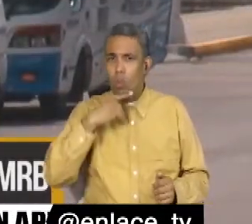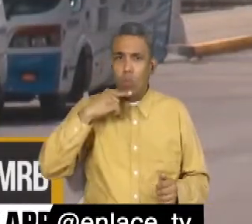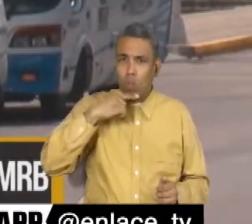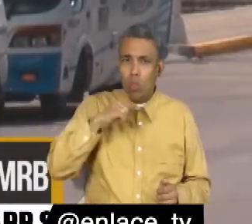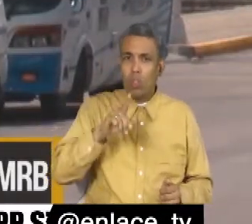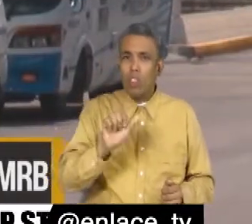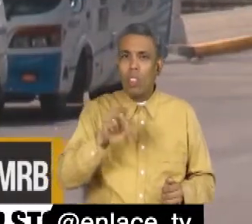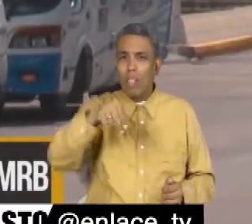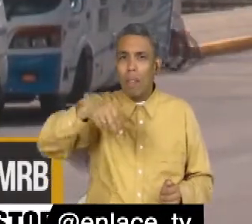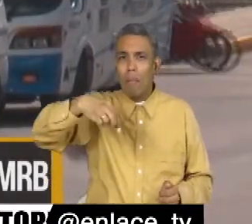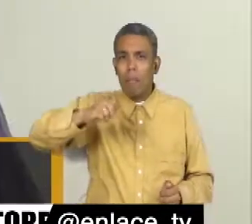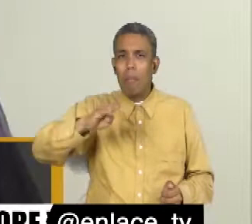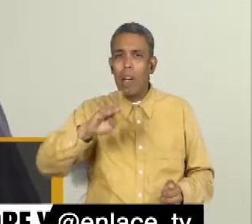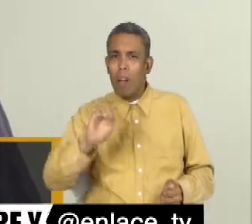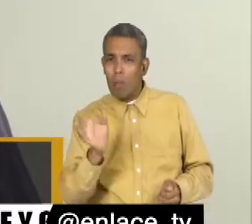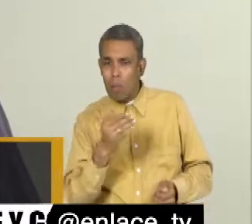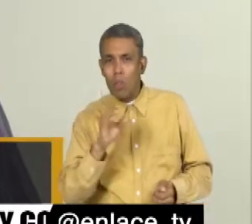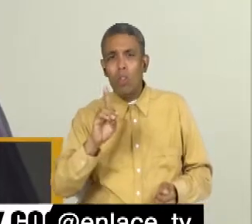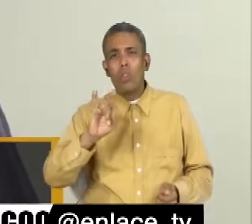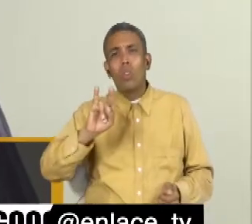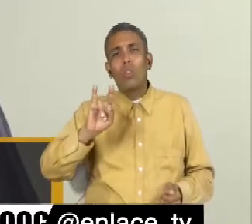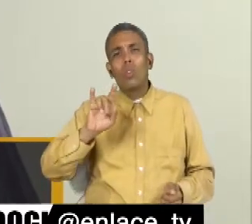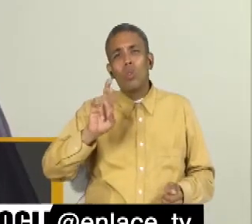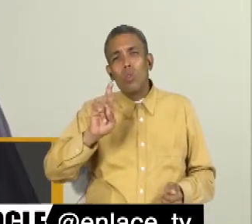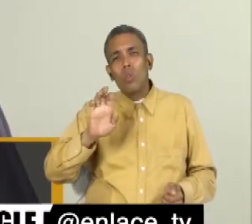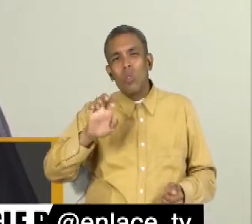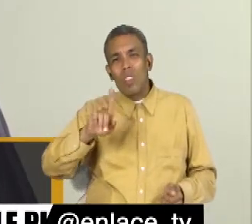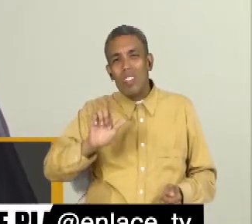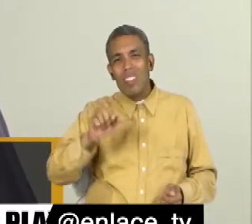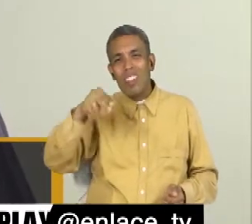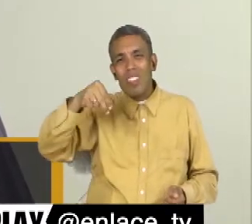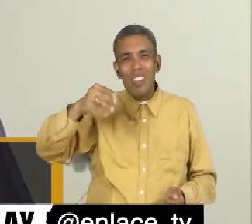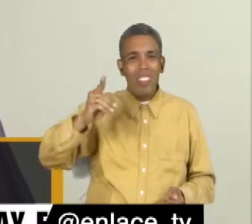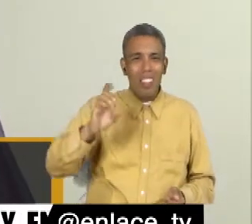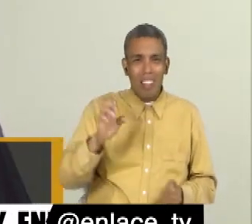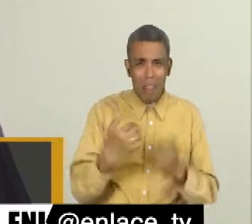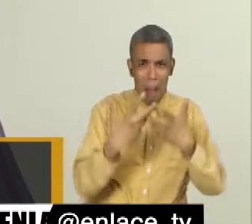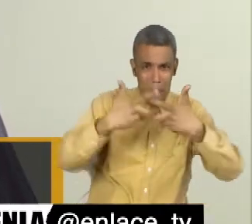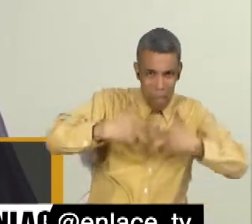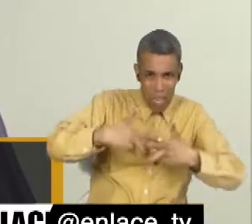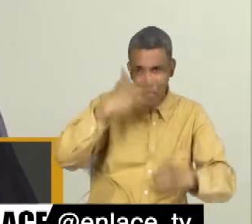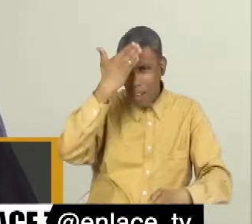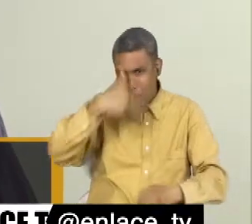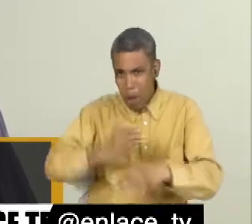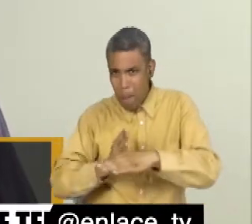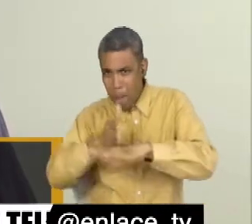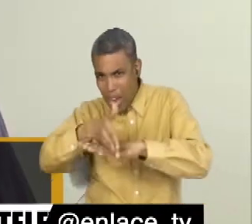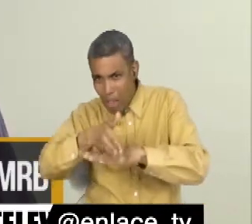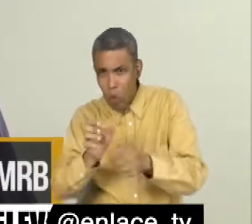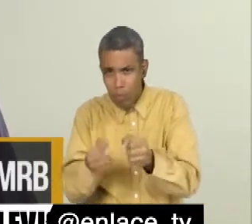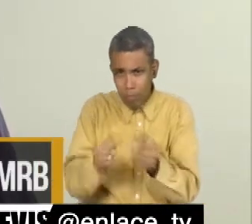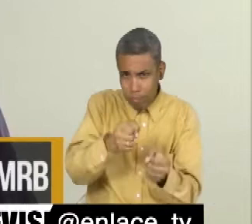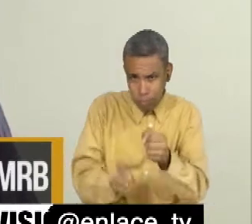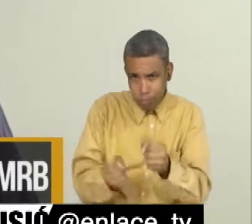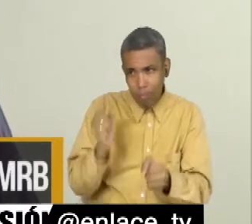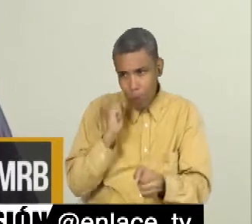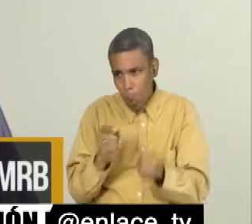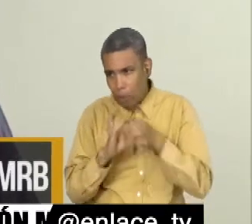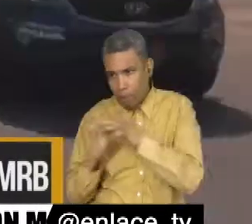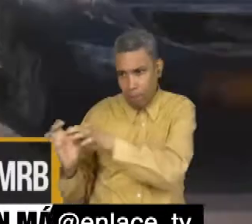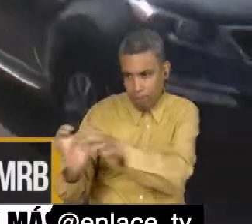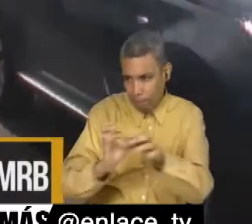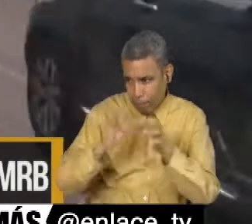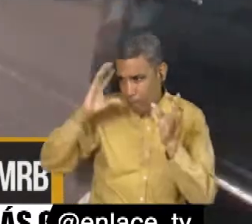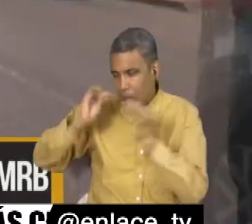Pablo, Turesandes, con todo el apoyo de todos los transportes de la ciudad, vamos a estar llevando toda la ciudadanía totalmente